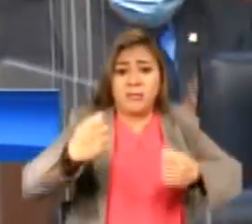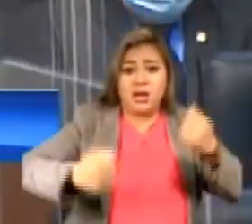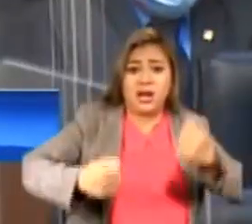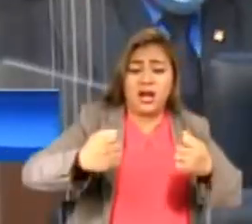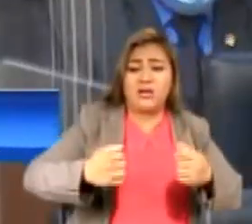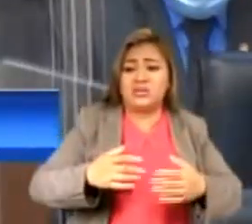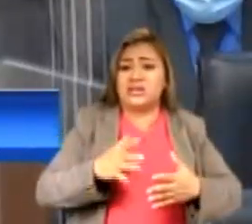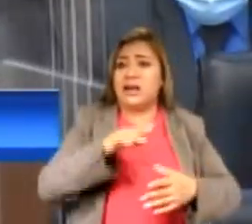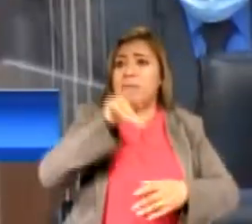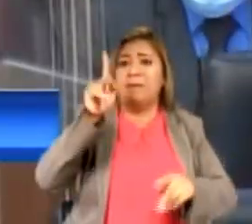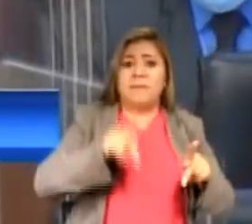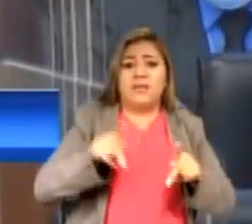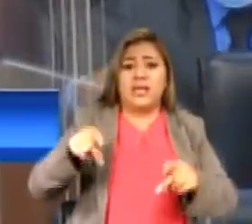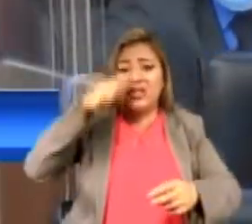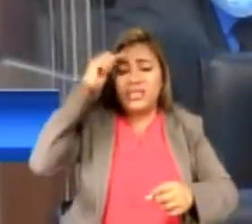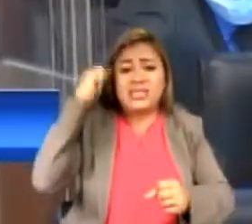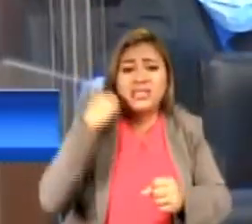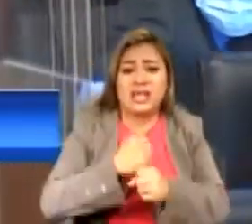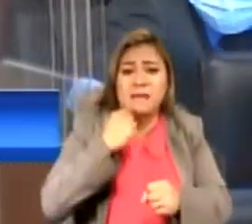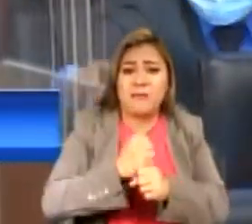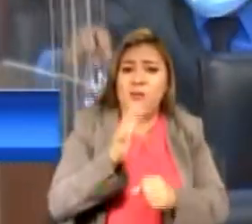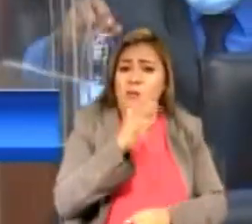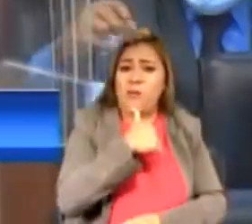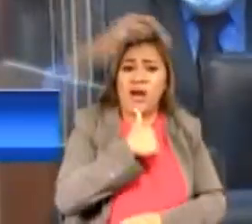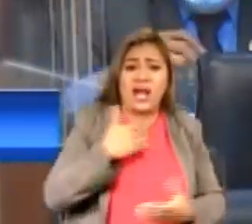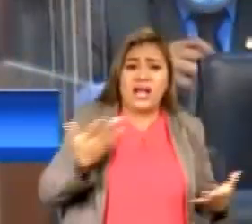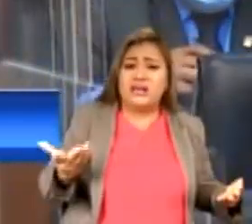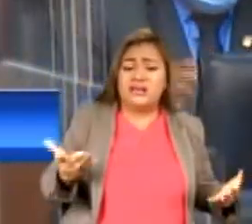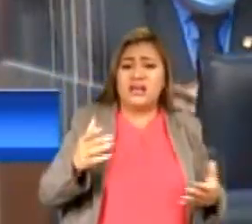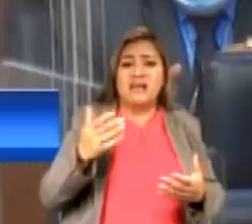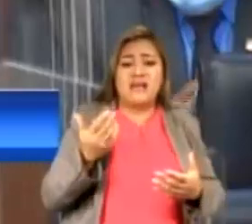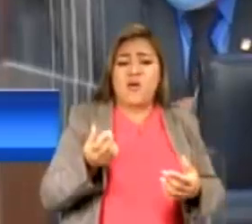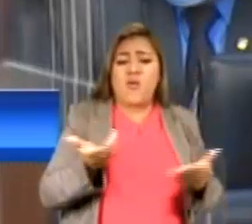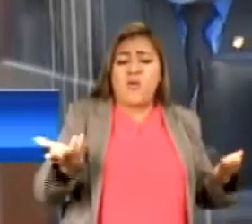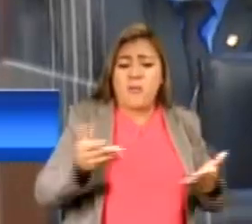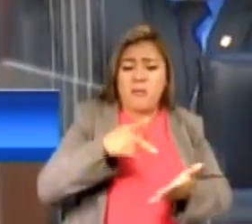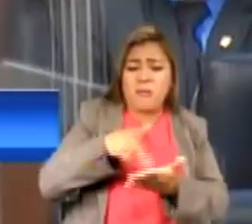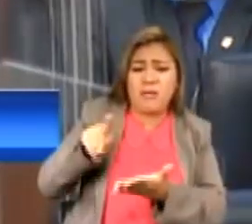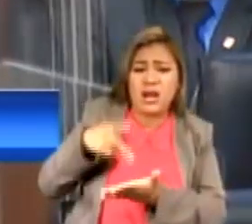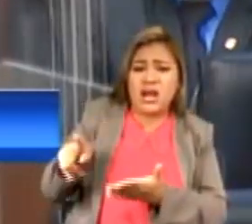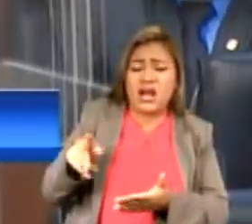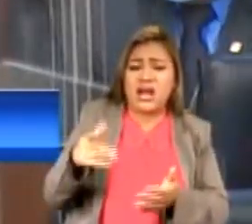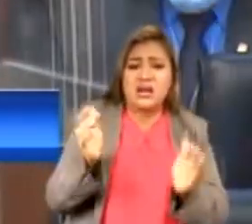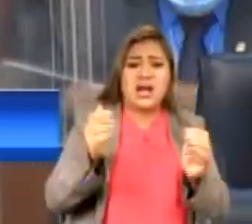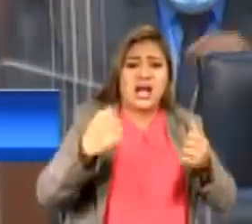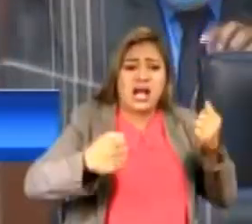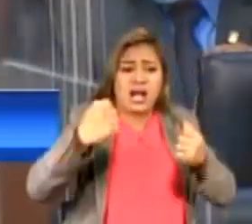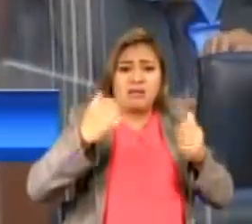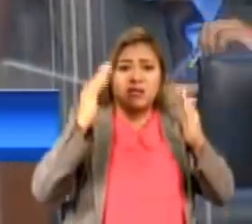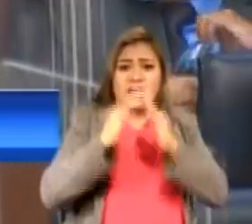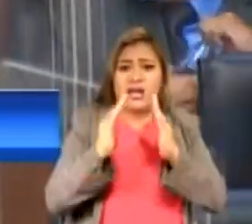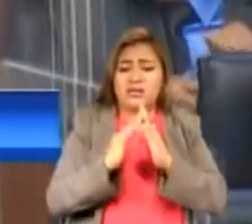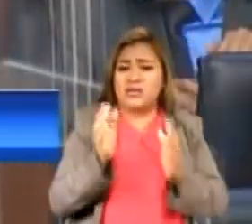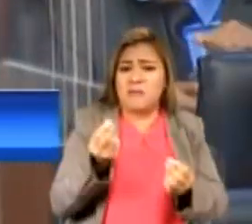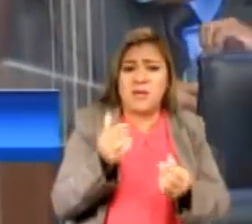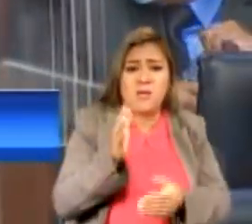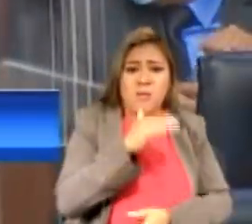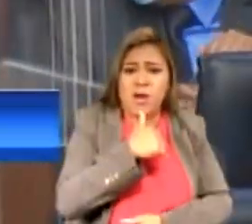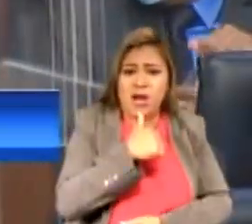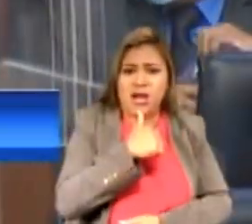Y aquí nos citan a Mauri Castillo, que tiene que dar la cara, porque a Mauri Castillo, y disculpen